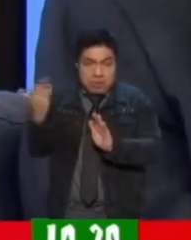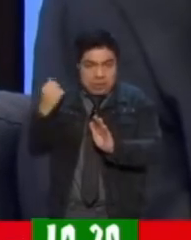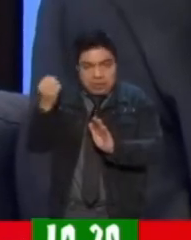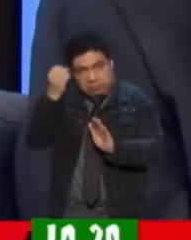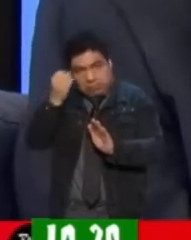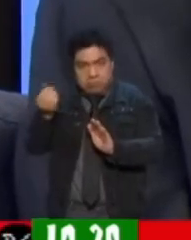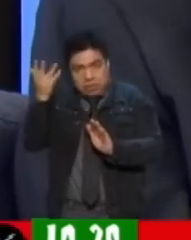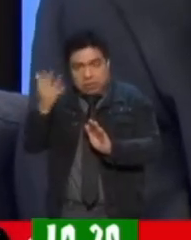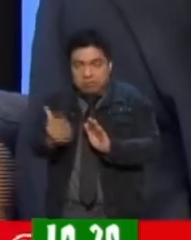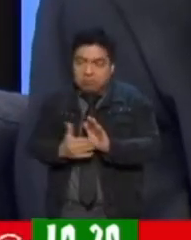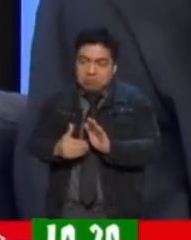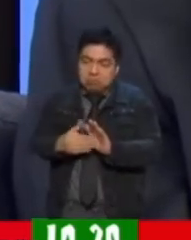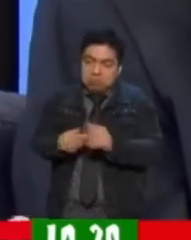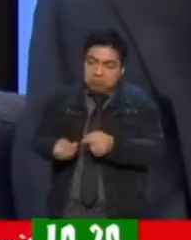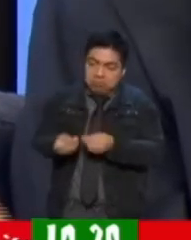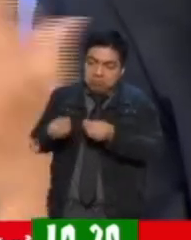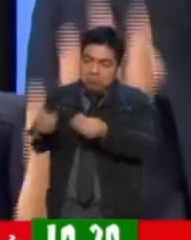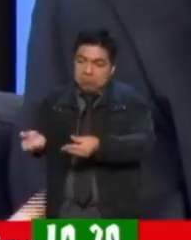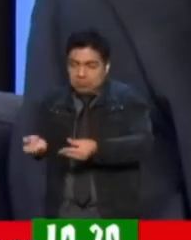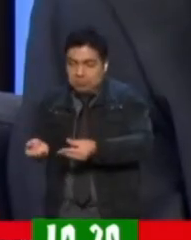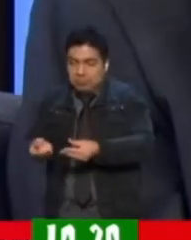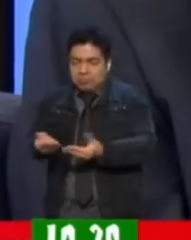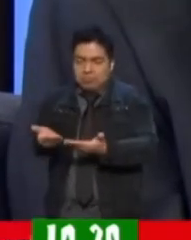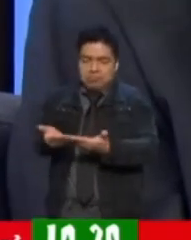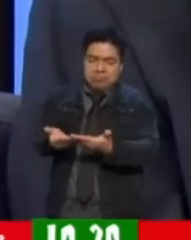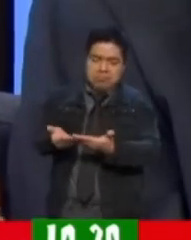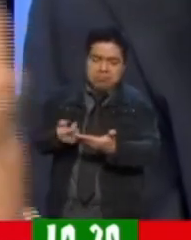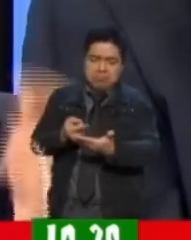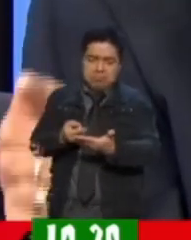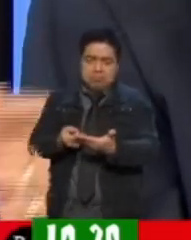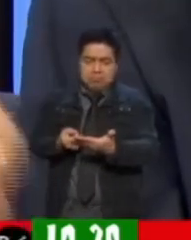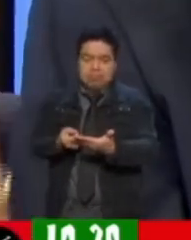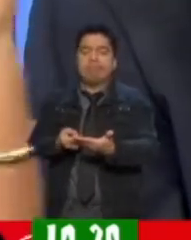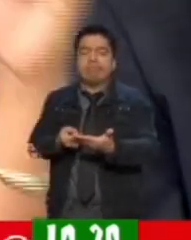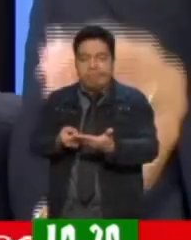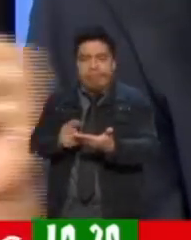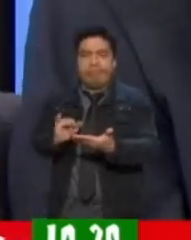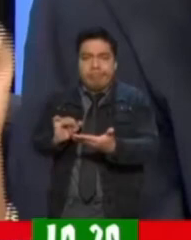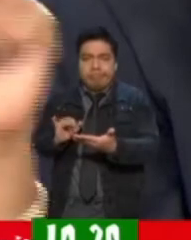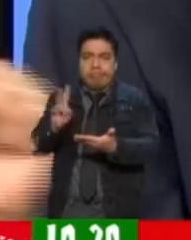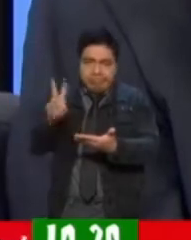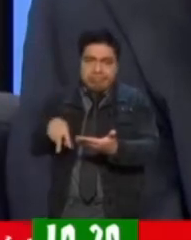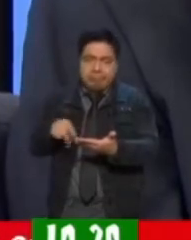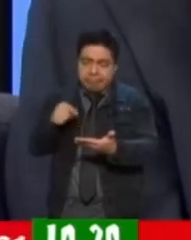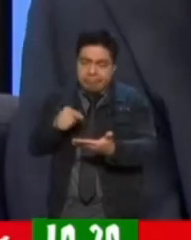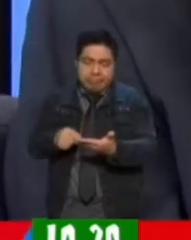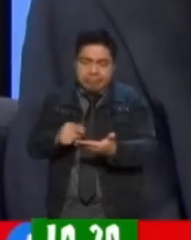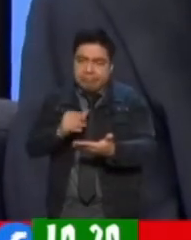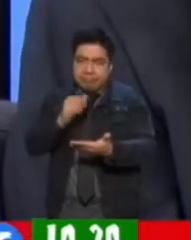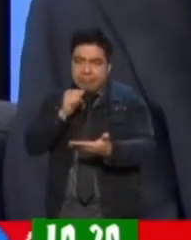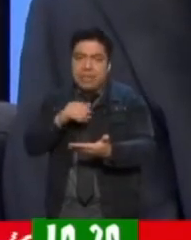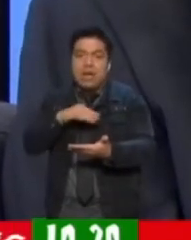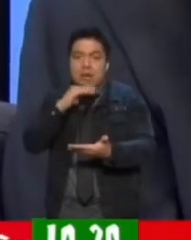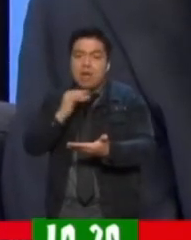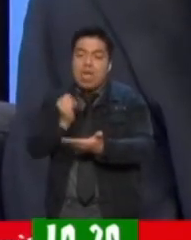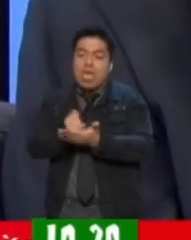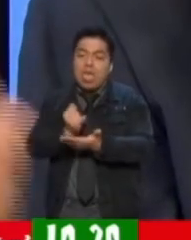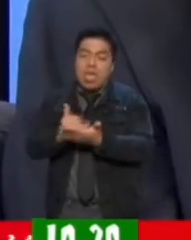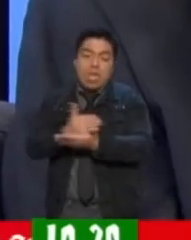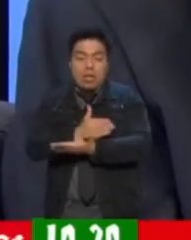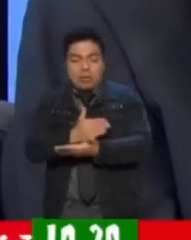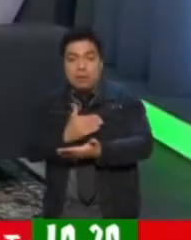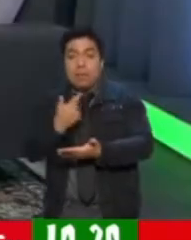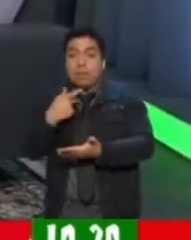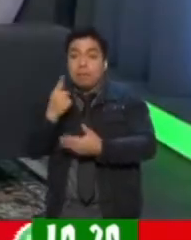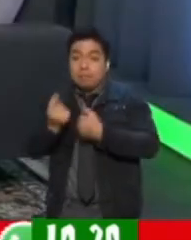su auditoría, aporta nueva documentación, la autoridad lo valora y dice, ¿sabes qué? Efectivamente, sí es cierto, eso no es una omisión de impuestos. Pero también